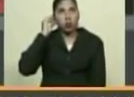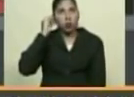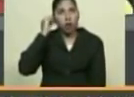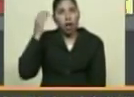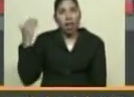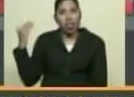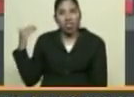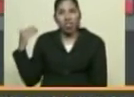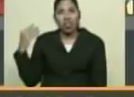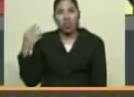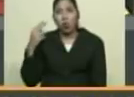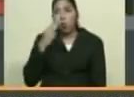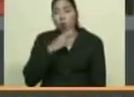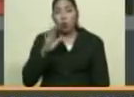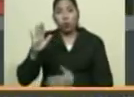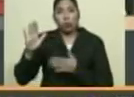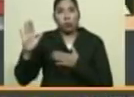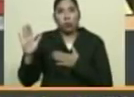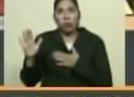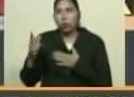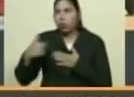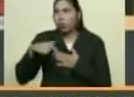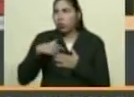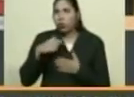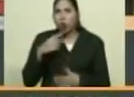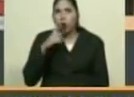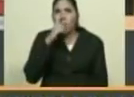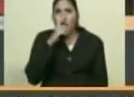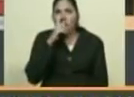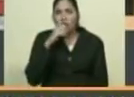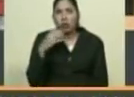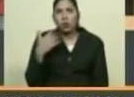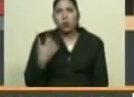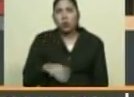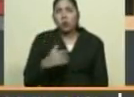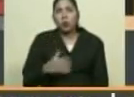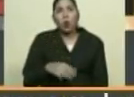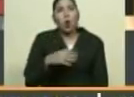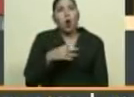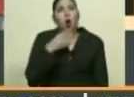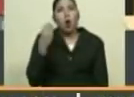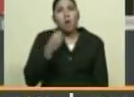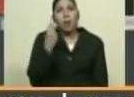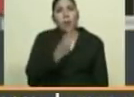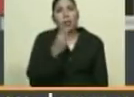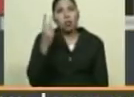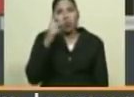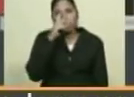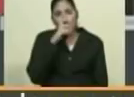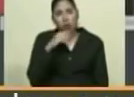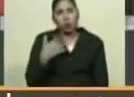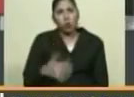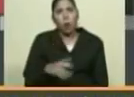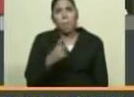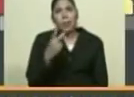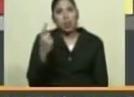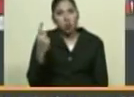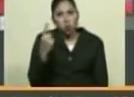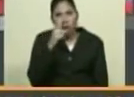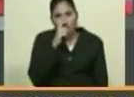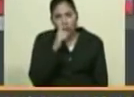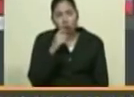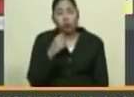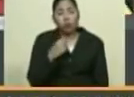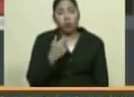era de la promoción 85, que el comandante Chávez era el comandante del curso militar, los centauros del